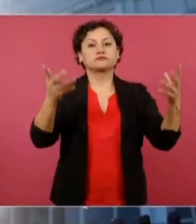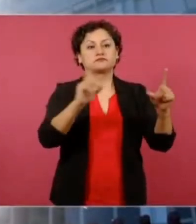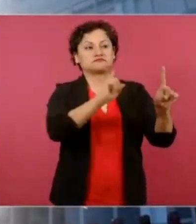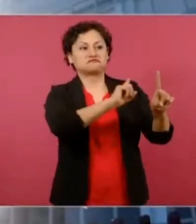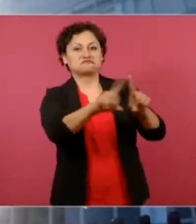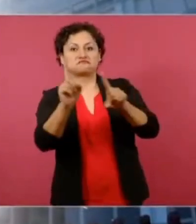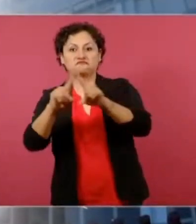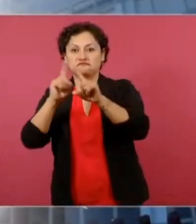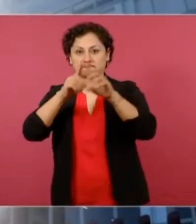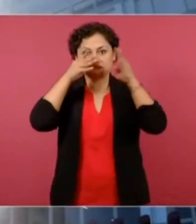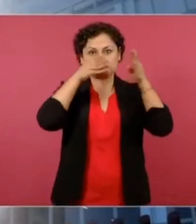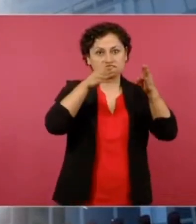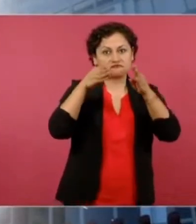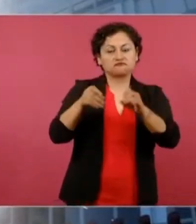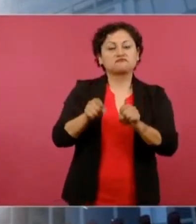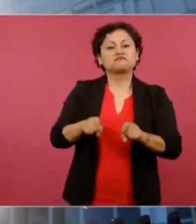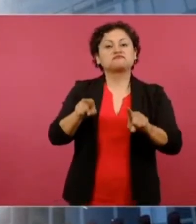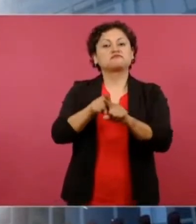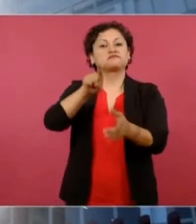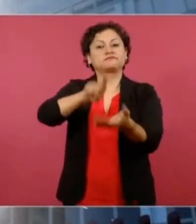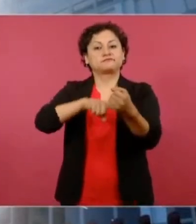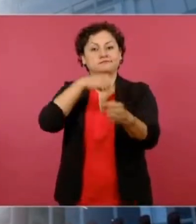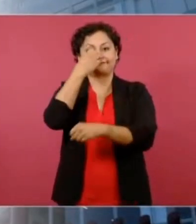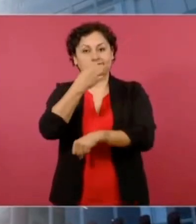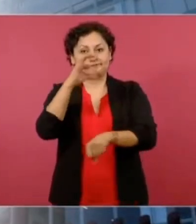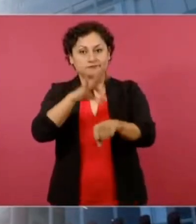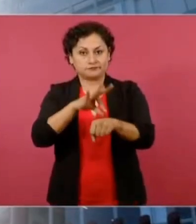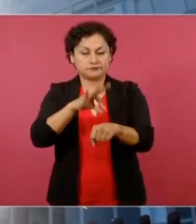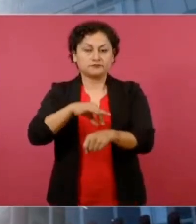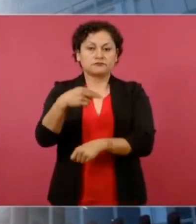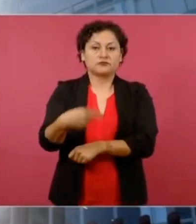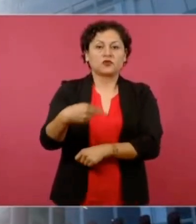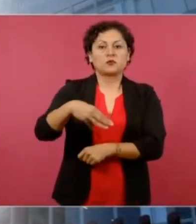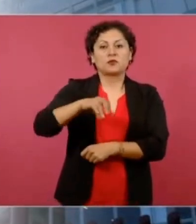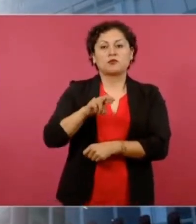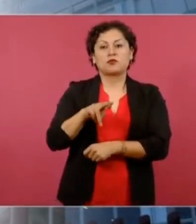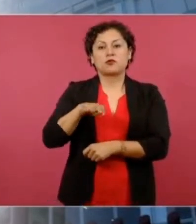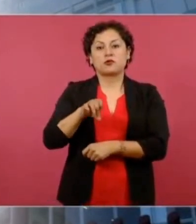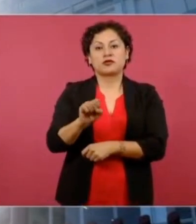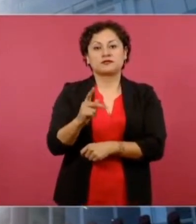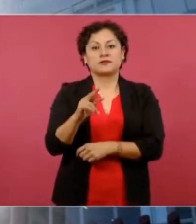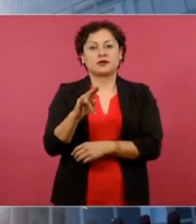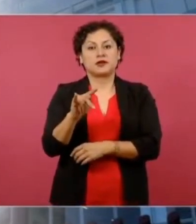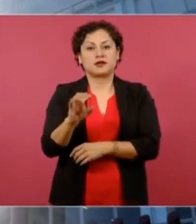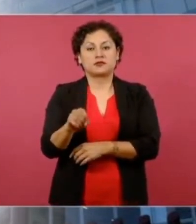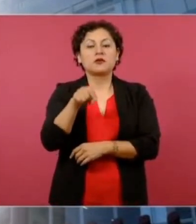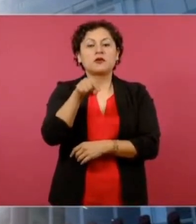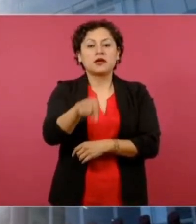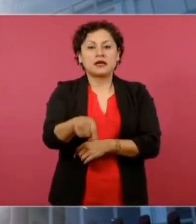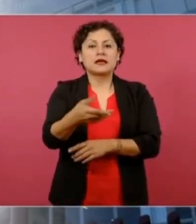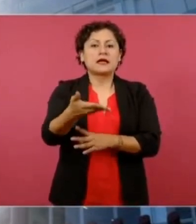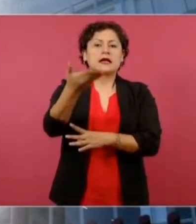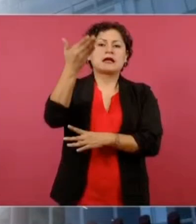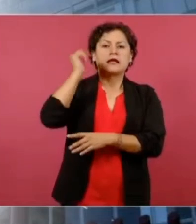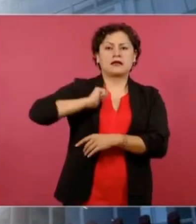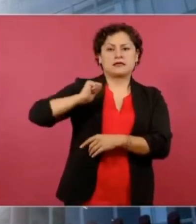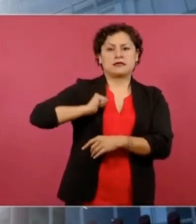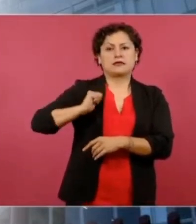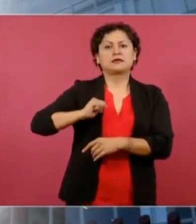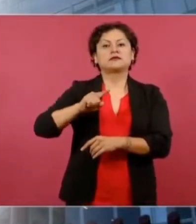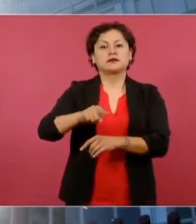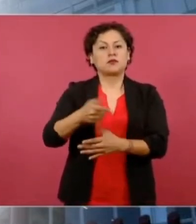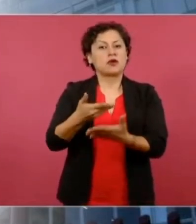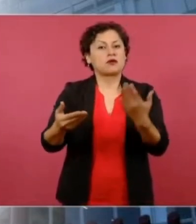de formación de médicos especialistas, el Hospital General Morones Prieto, una obra de sustitución de ese antiguo hospital. Fue una inversión